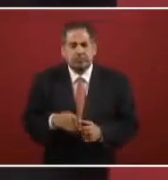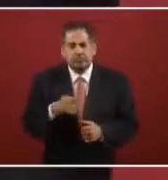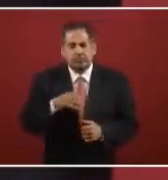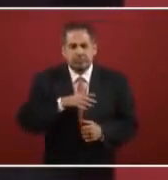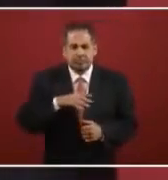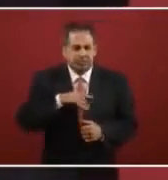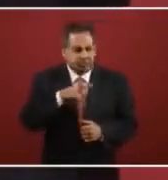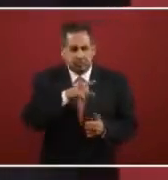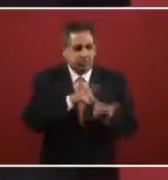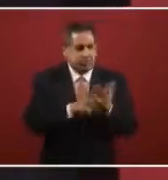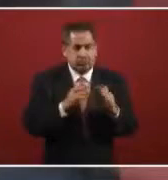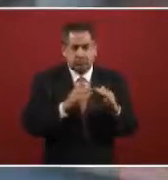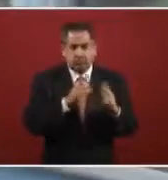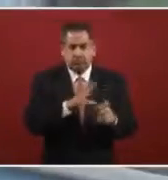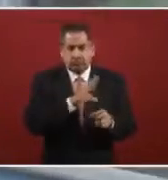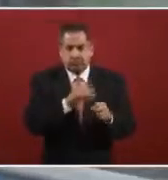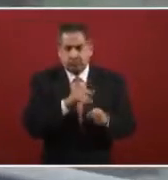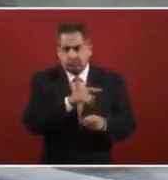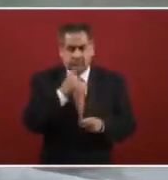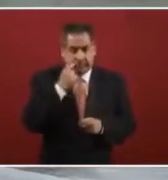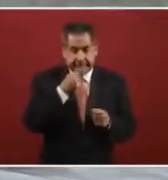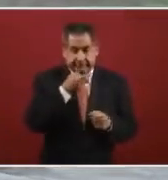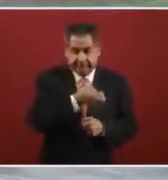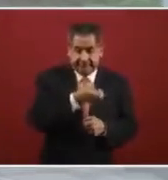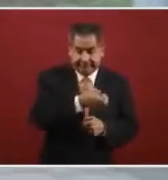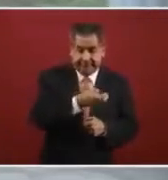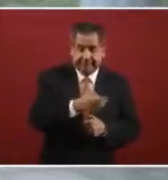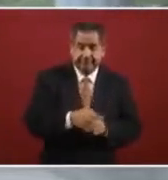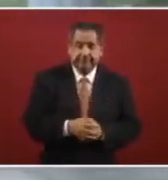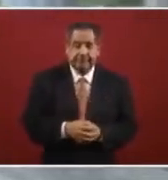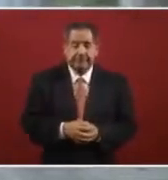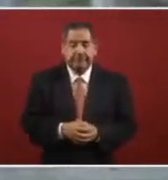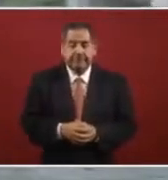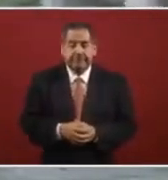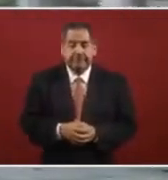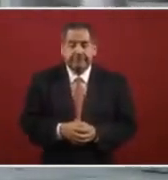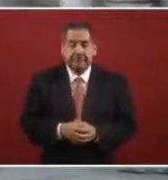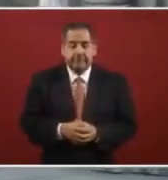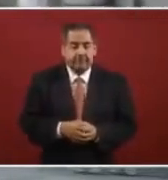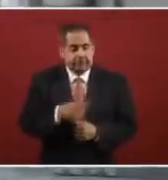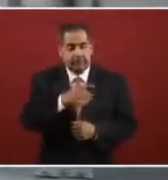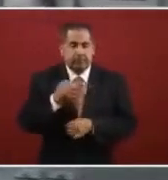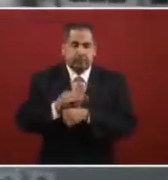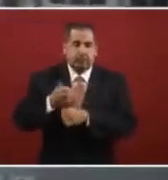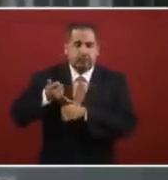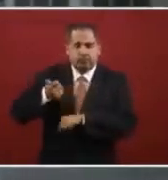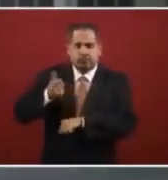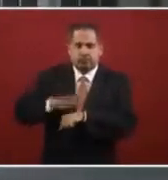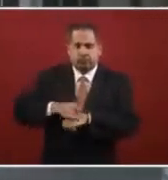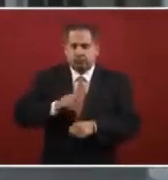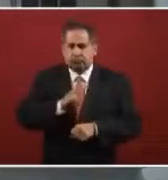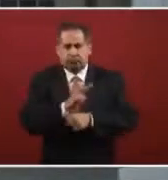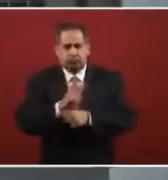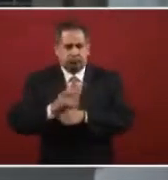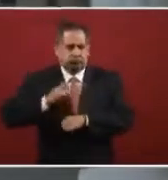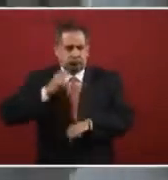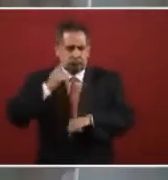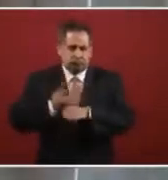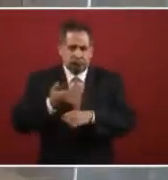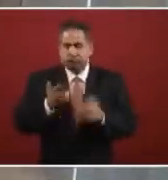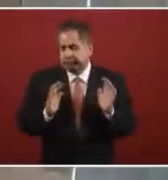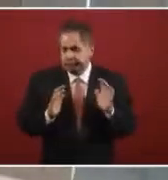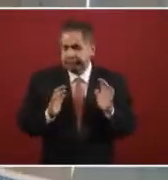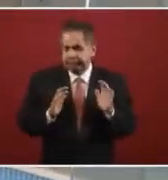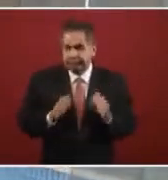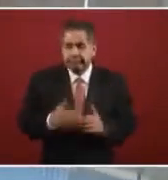Wow, very nice house. Ahí fue donde lo tenemos bajo look at that. administración. Y repito, la instrucción del